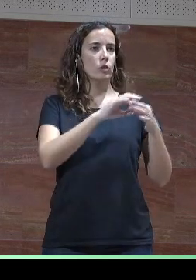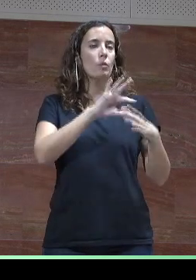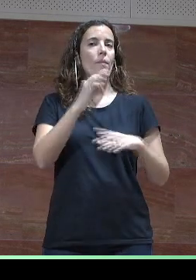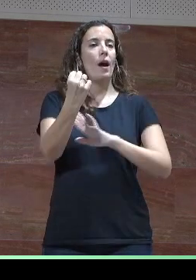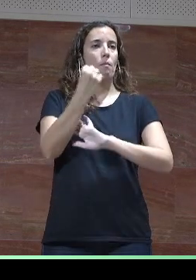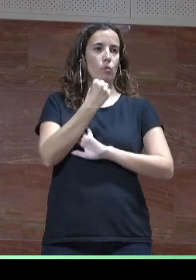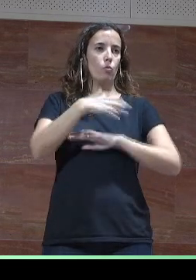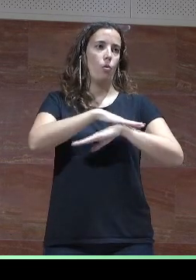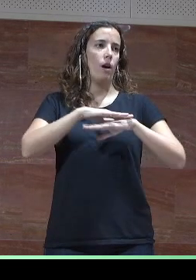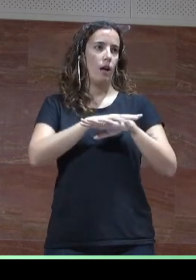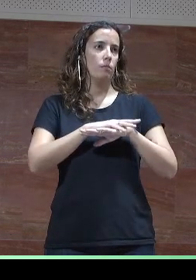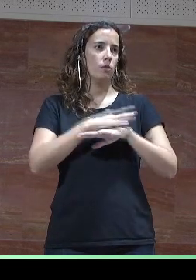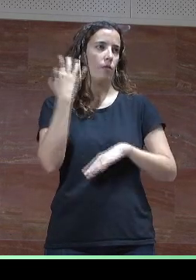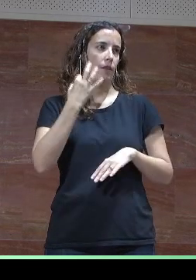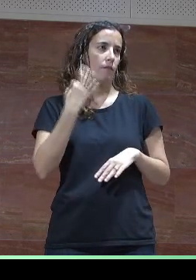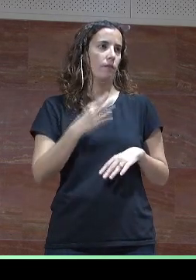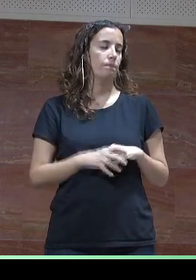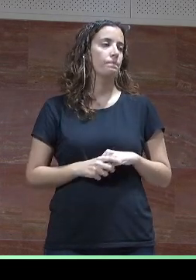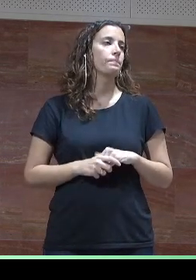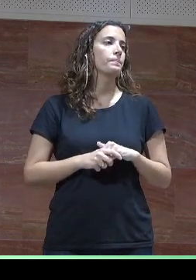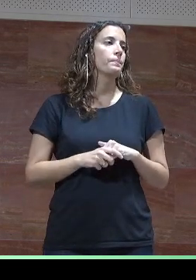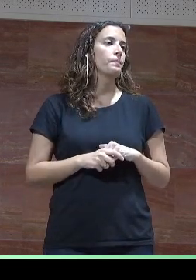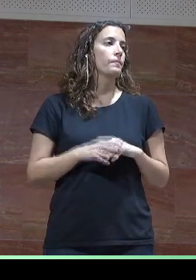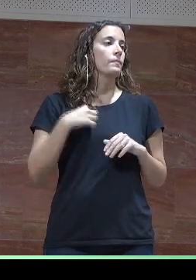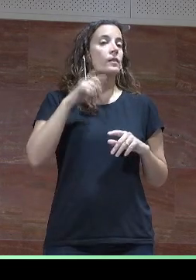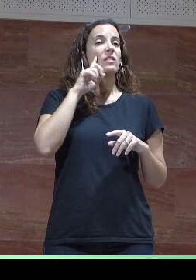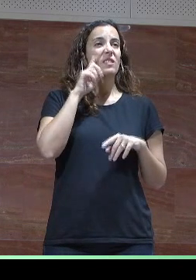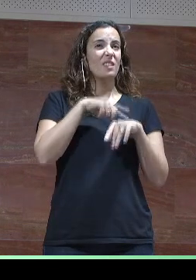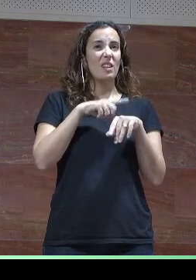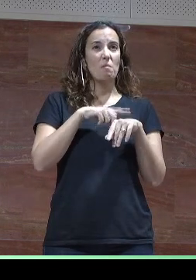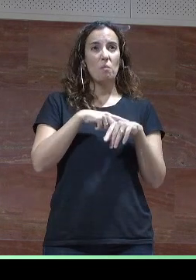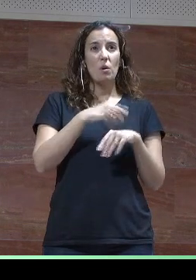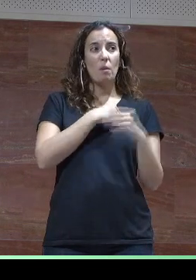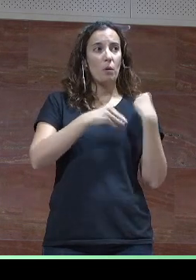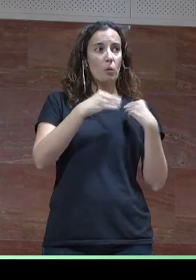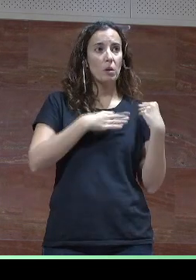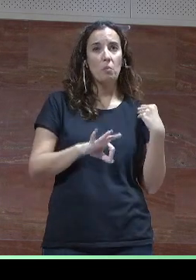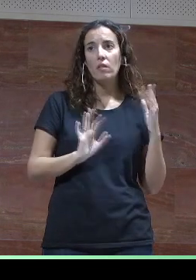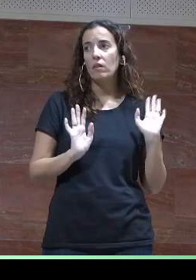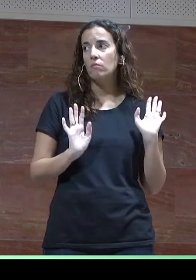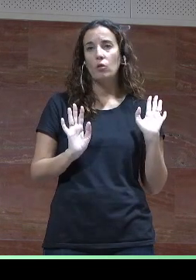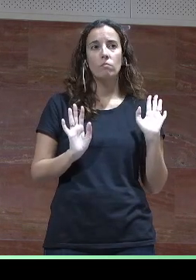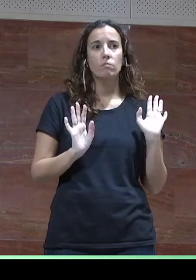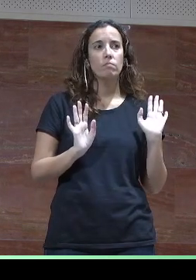y de los diferentes agentes. Yo no sé si hay tiempo para preguntas ahora, no, creo